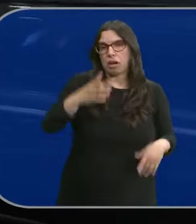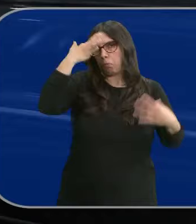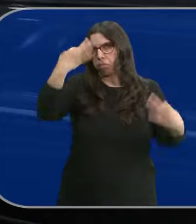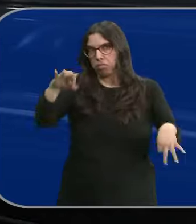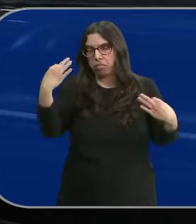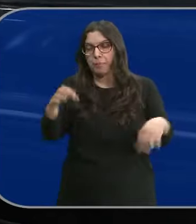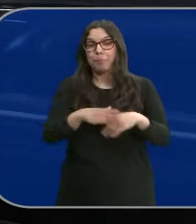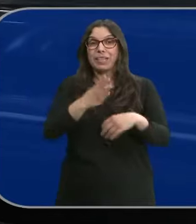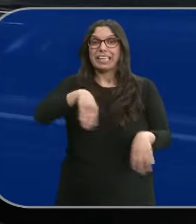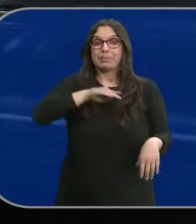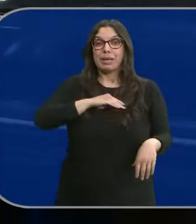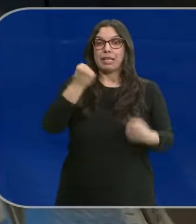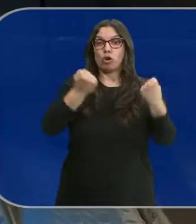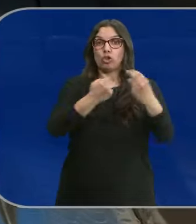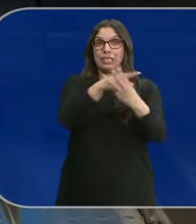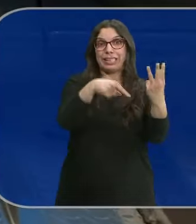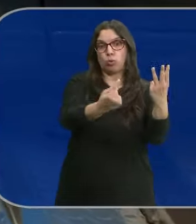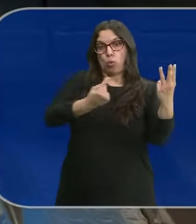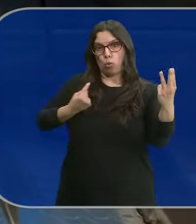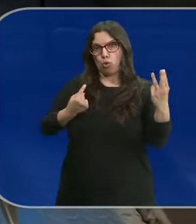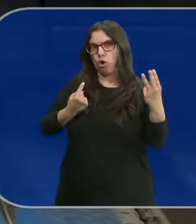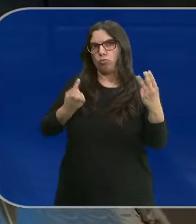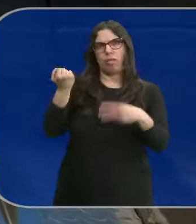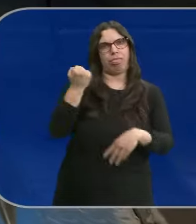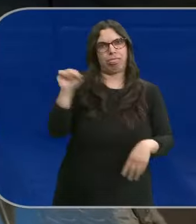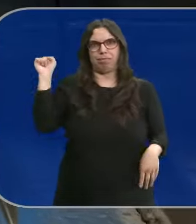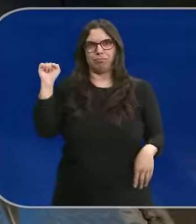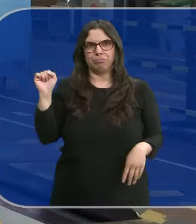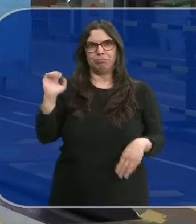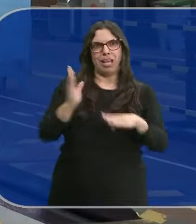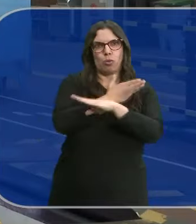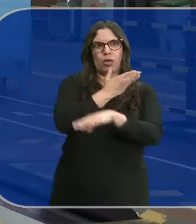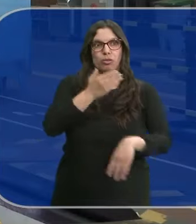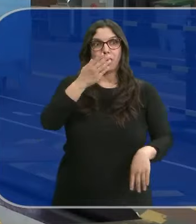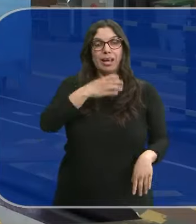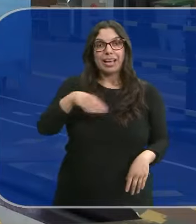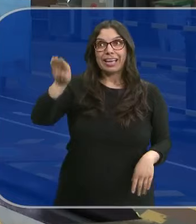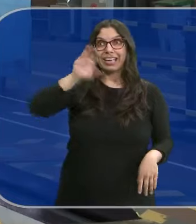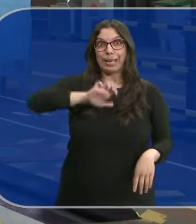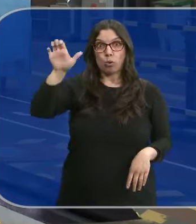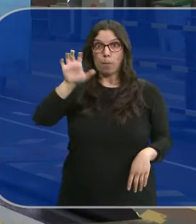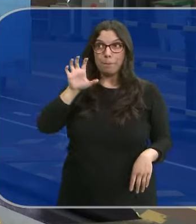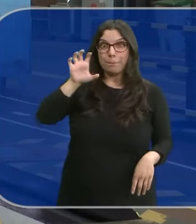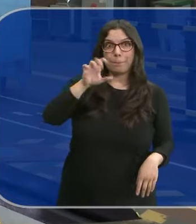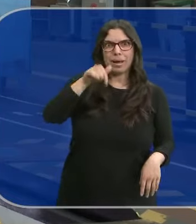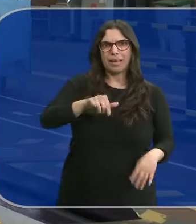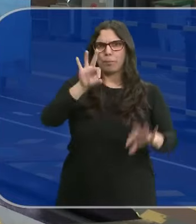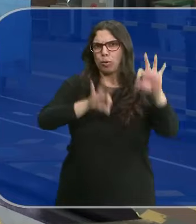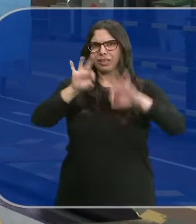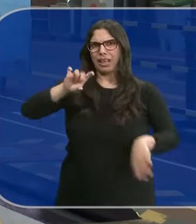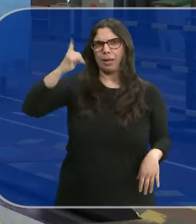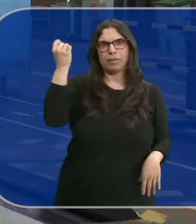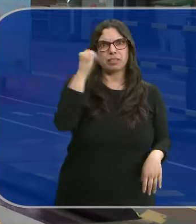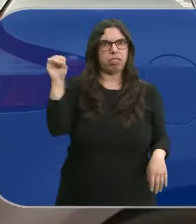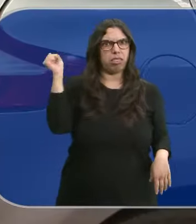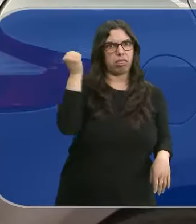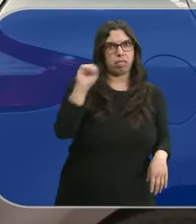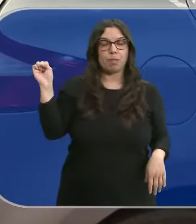En España, uno de cada tres vehículos circula sin ella en vigor. El país de Europa con un mayor porcentaje de